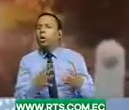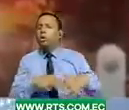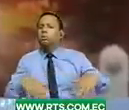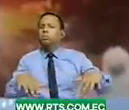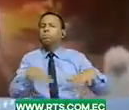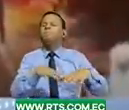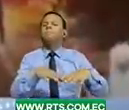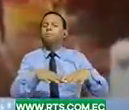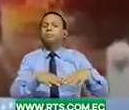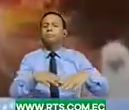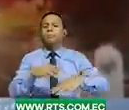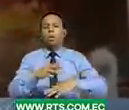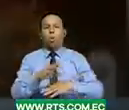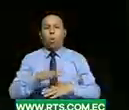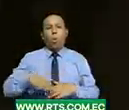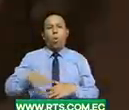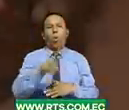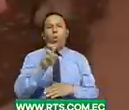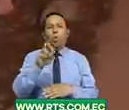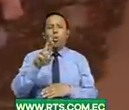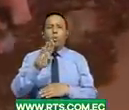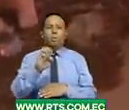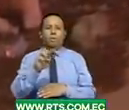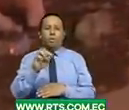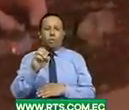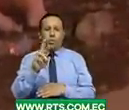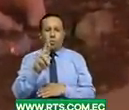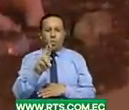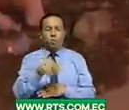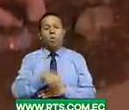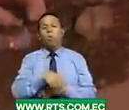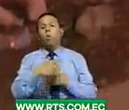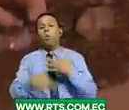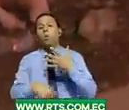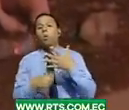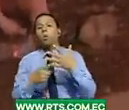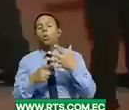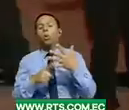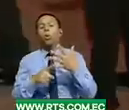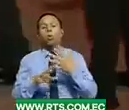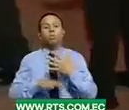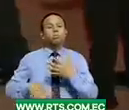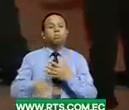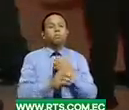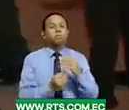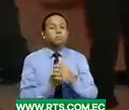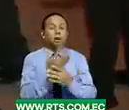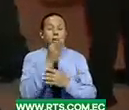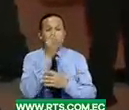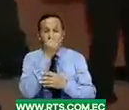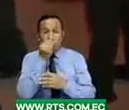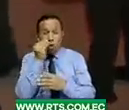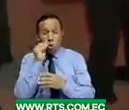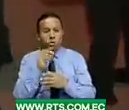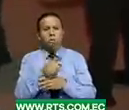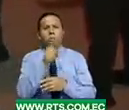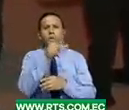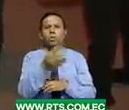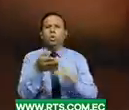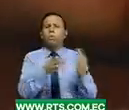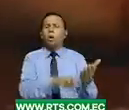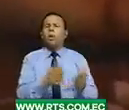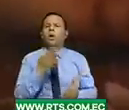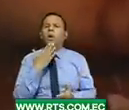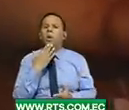el sector de Urbanor. Y por último, en la cooperativa Paraíso de la Flor, otro ciudadano falleció. En esta